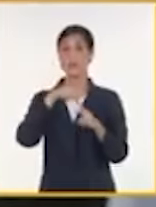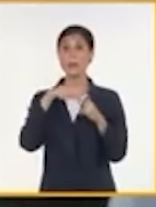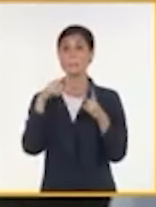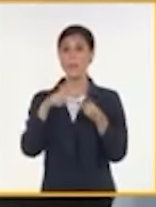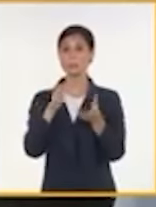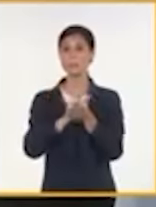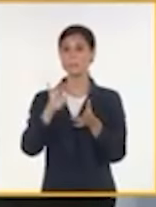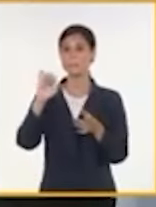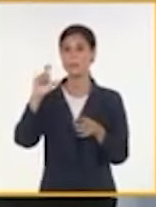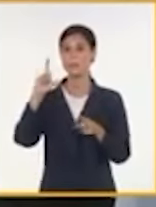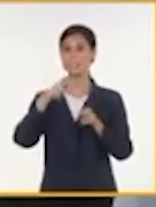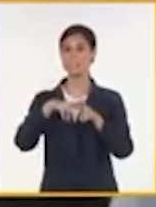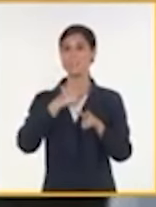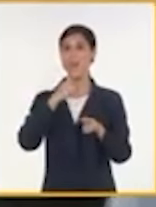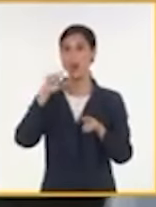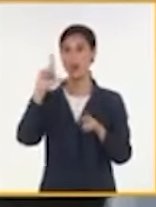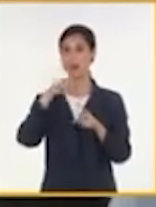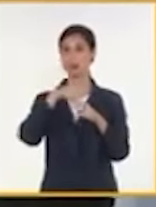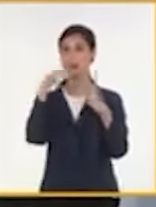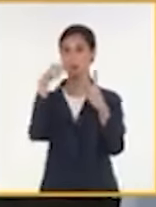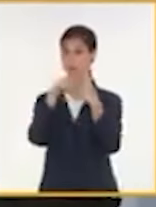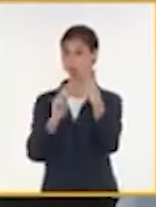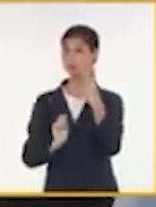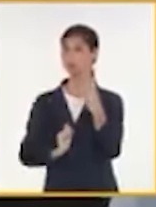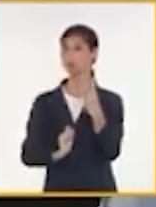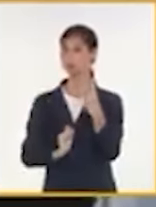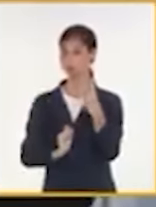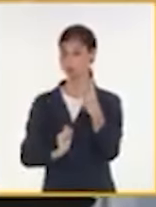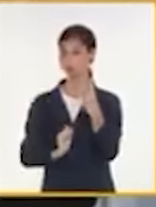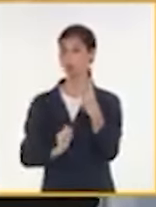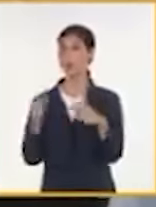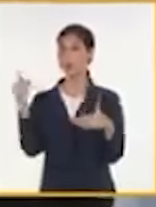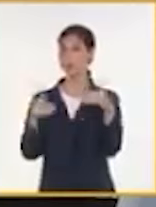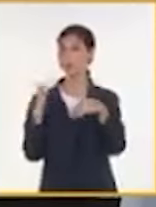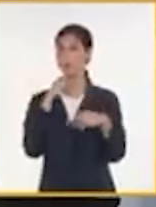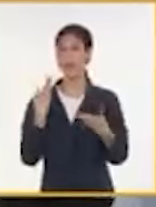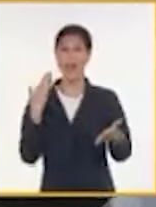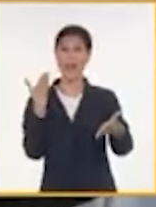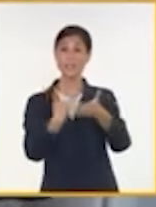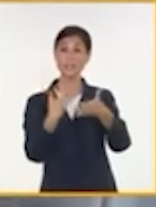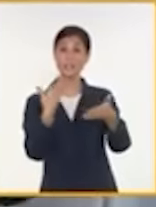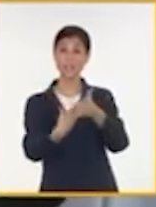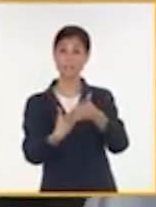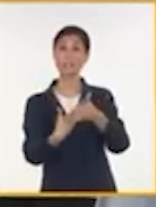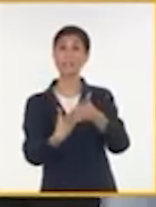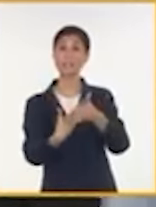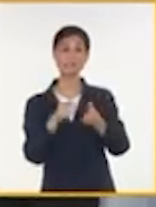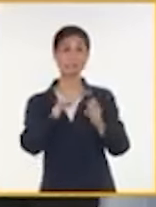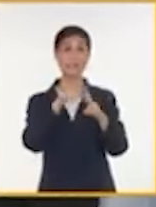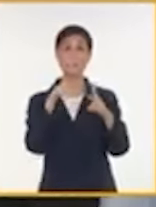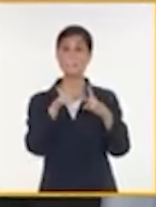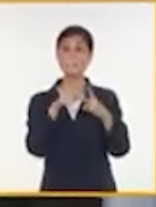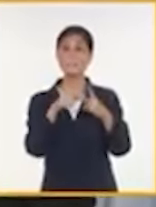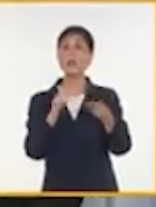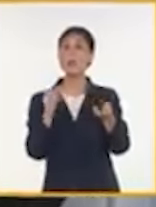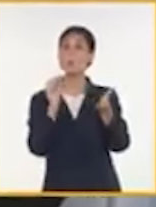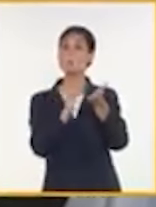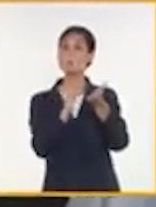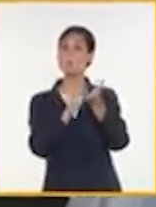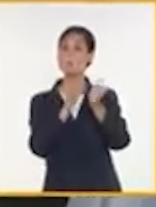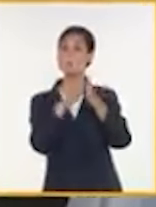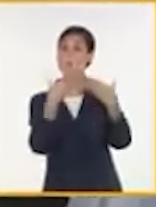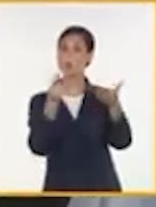riverón atentaron contra una tienda la trd una bodega de comercio interior e incluso contra una